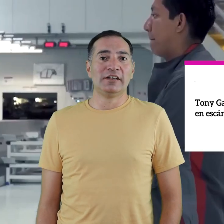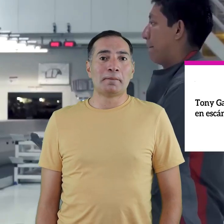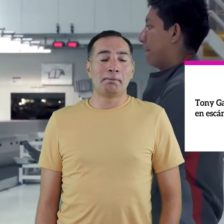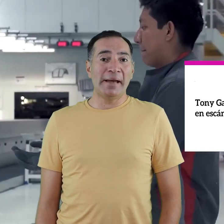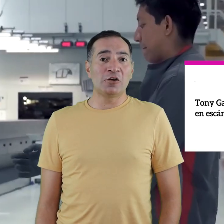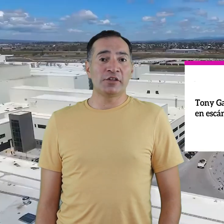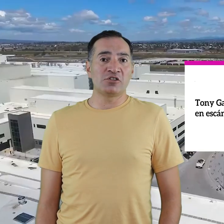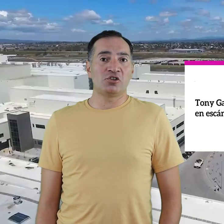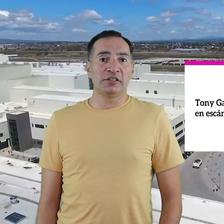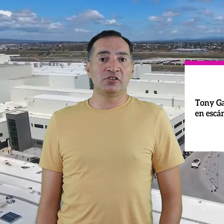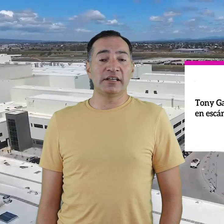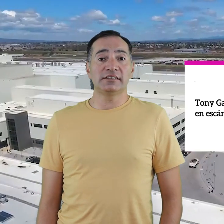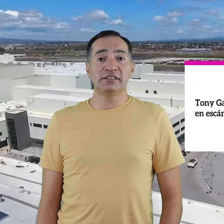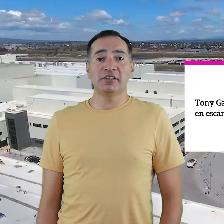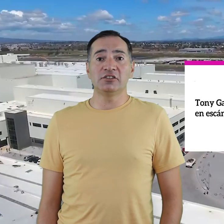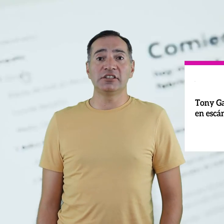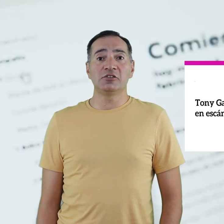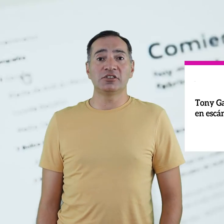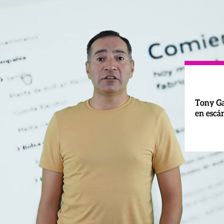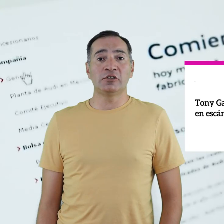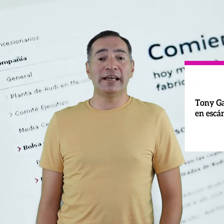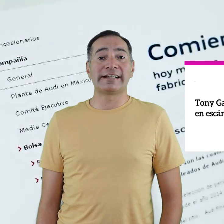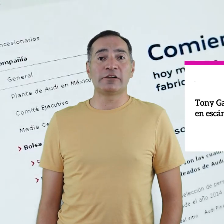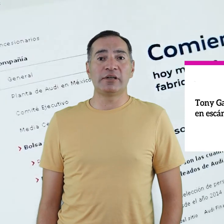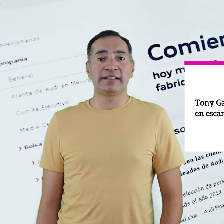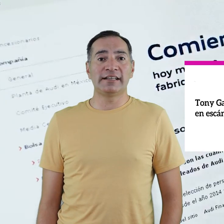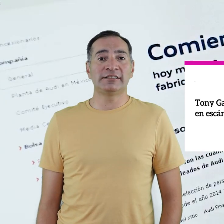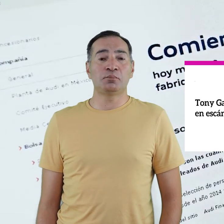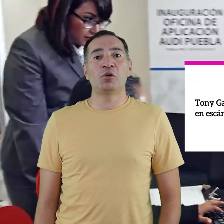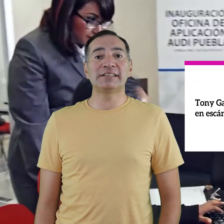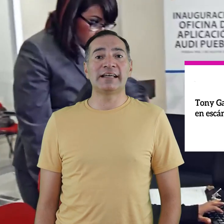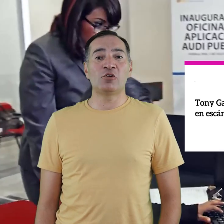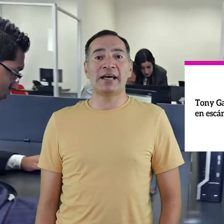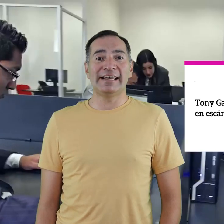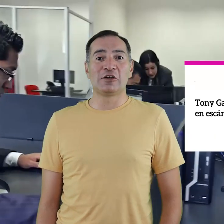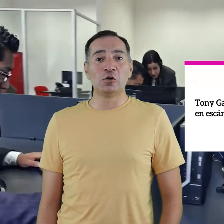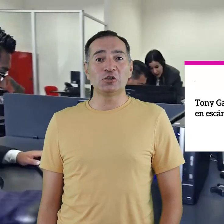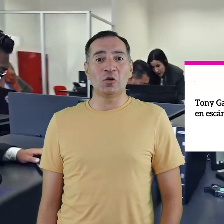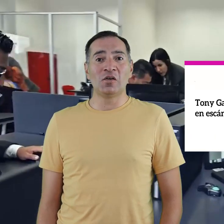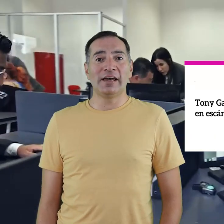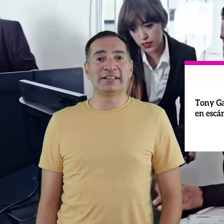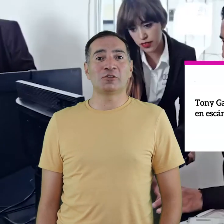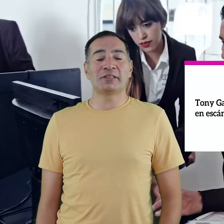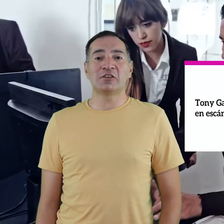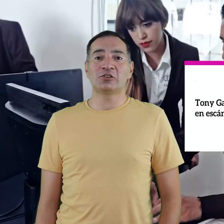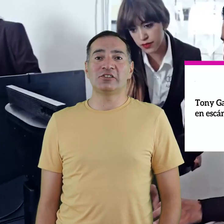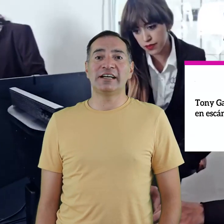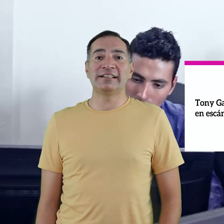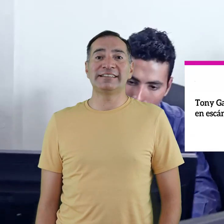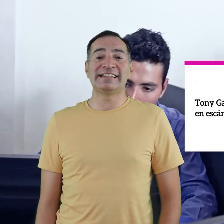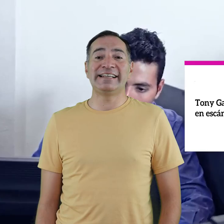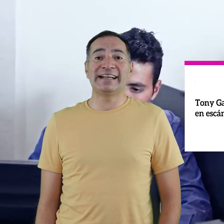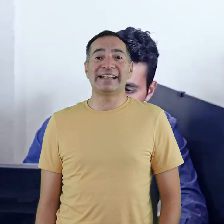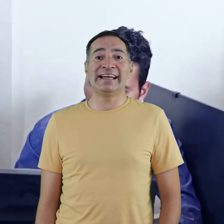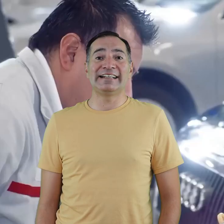crédito. Pero dentro de toda esta situación se encontraron irregularidades por las que ahora incluso el exgobernador Tony